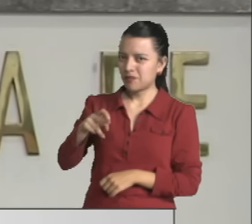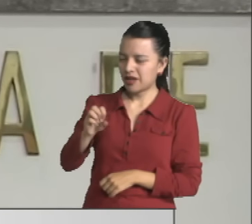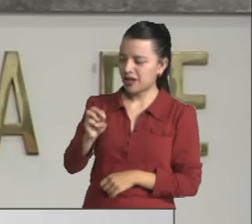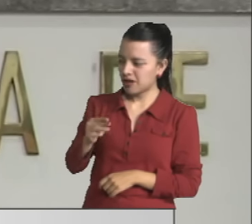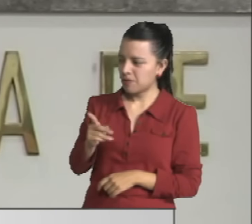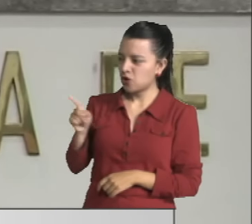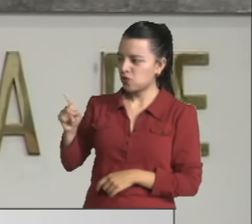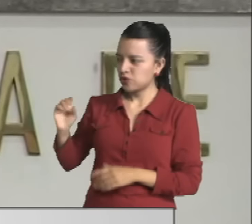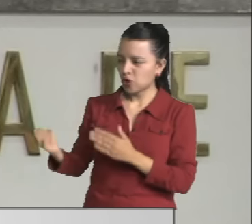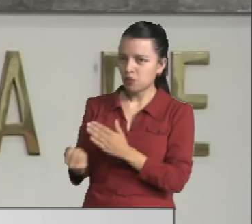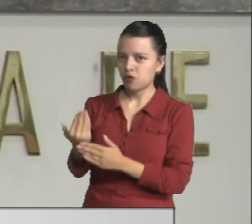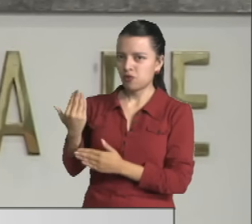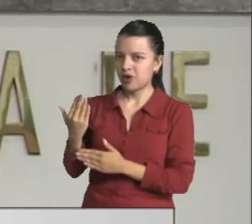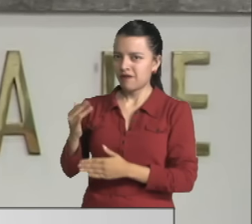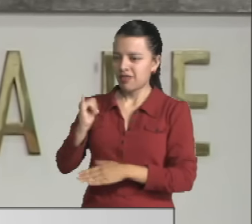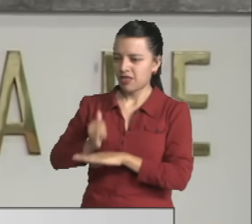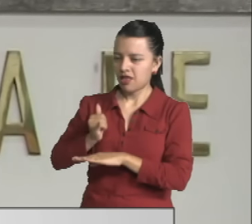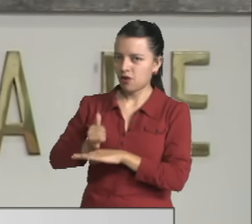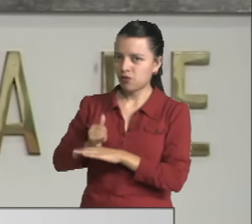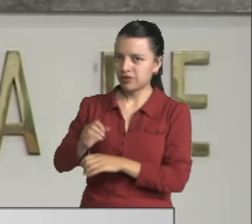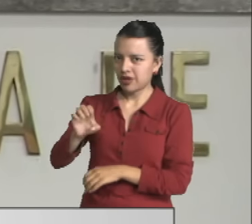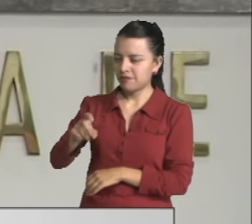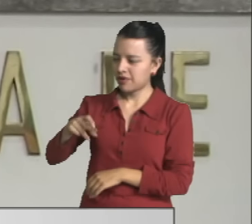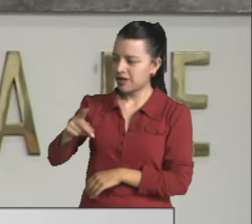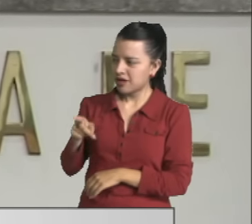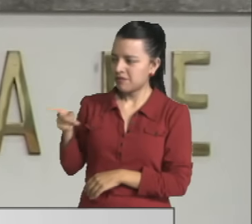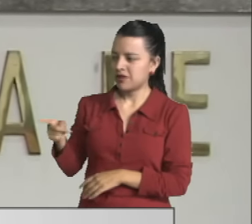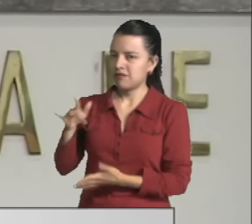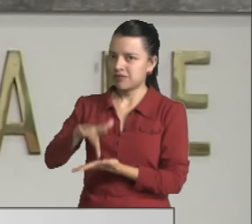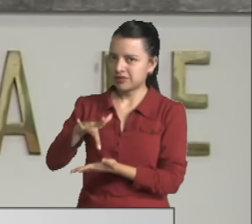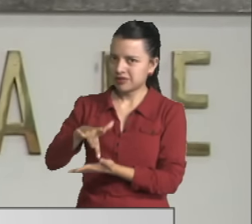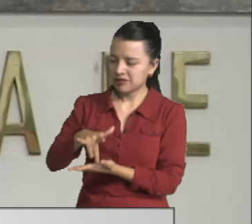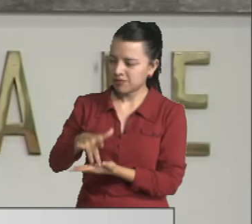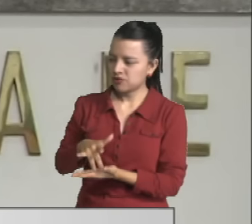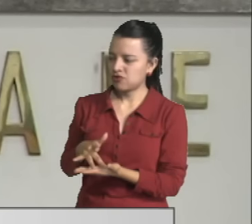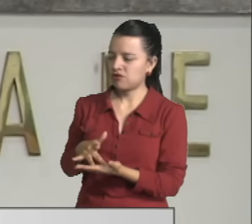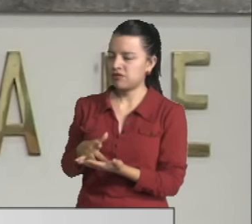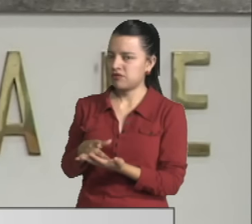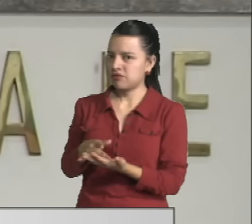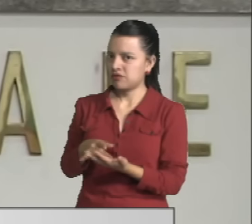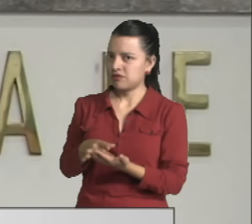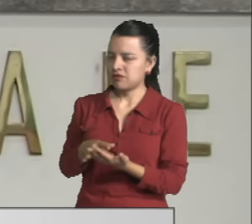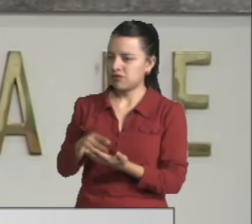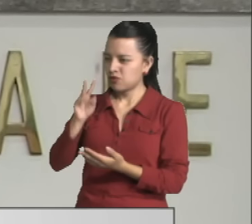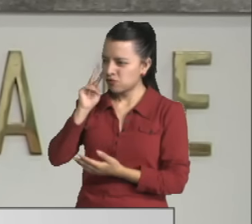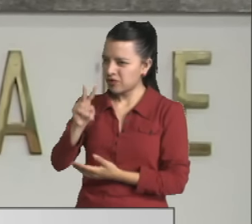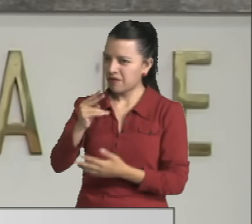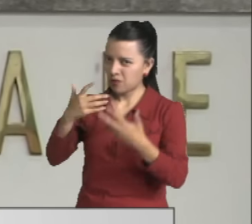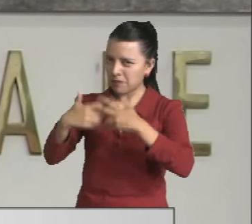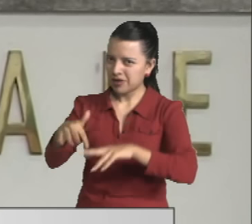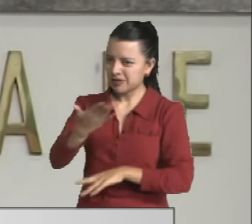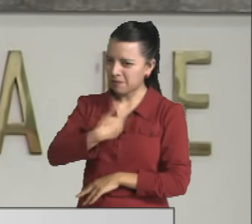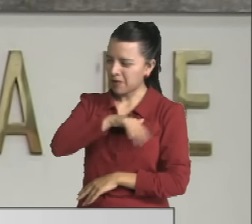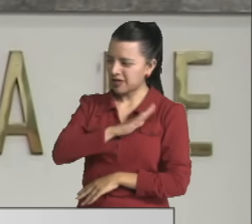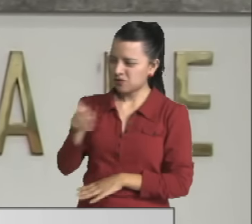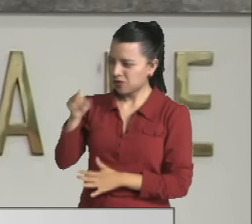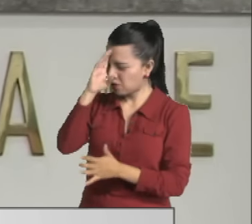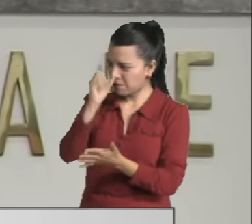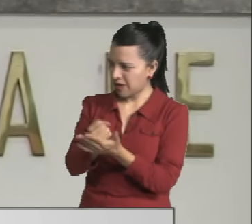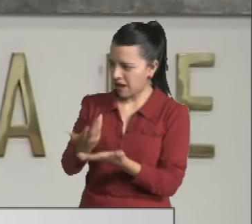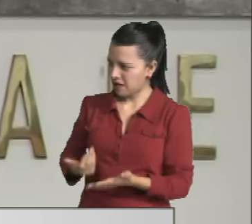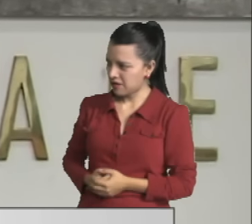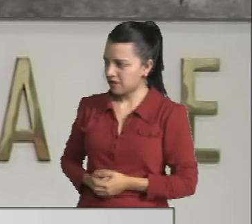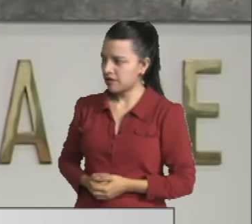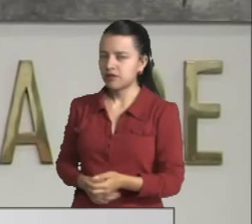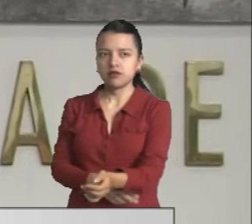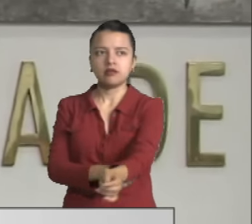como nuevo presidente de la Junta Directiva de EPM y con la importante participación que tiene la empresa paisa, ¿cuál es su reacción?